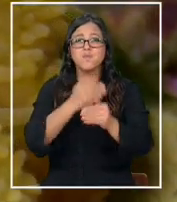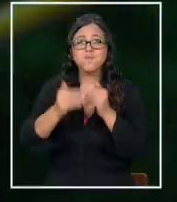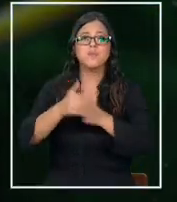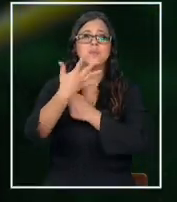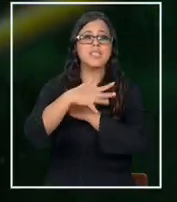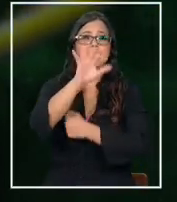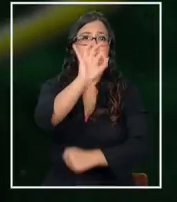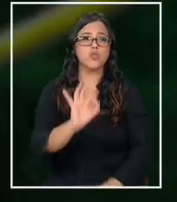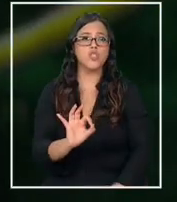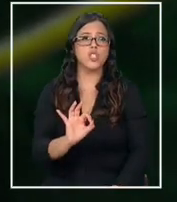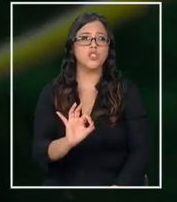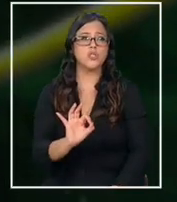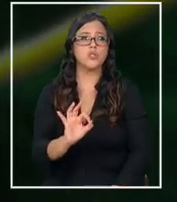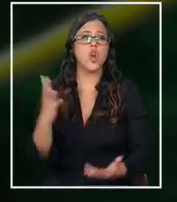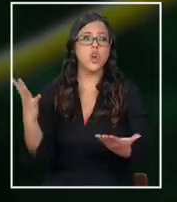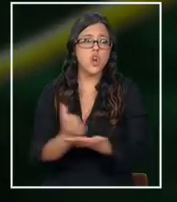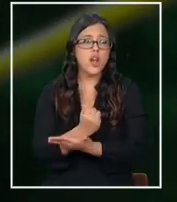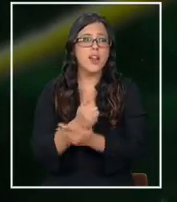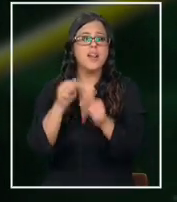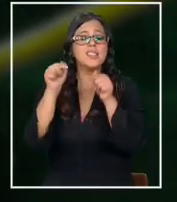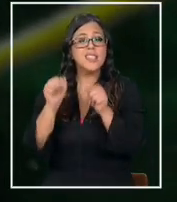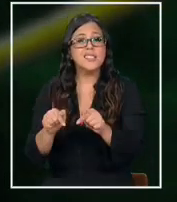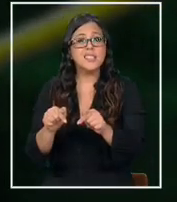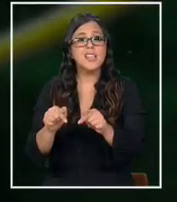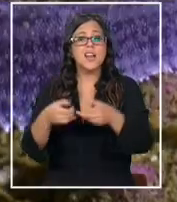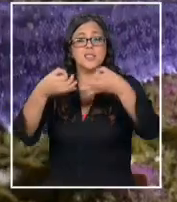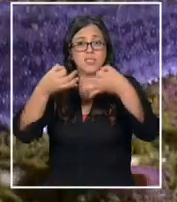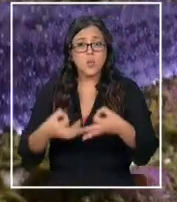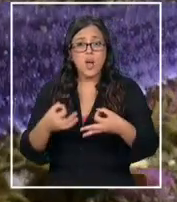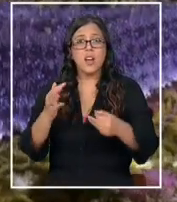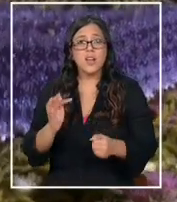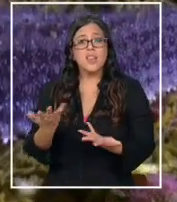un 15%. Y así asegurar que las